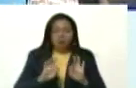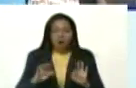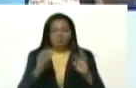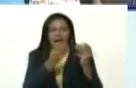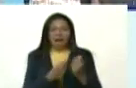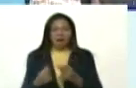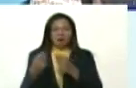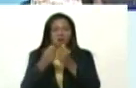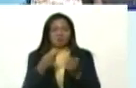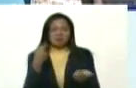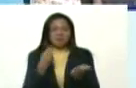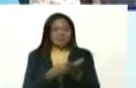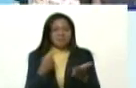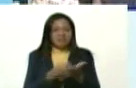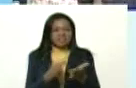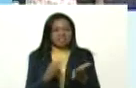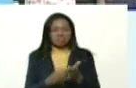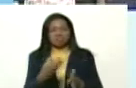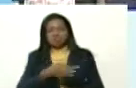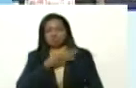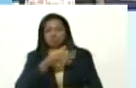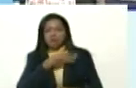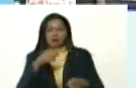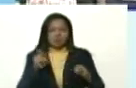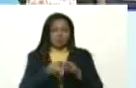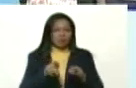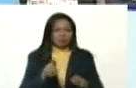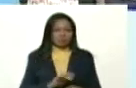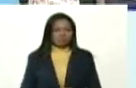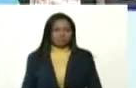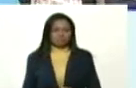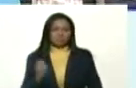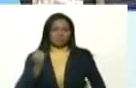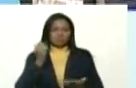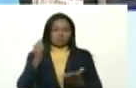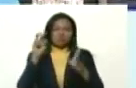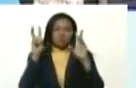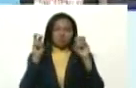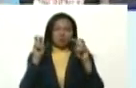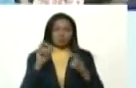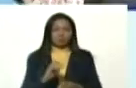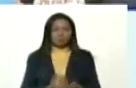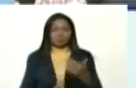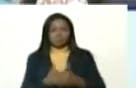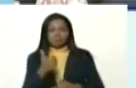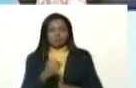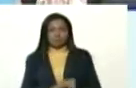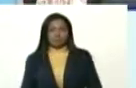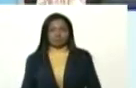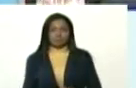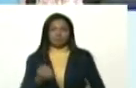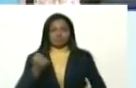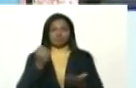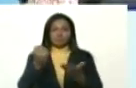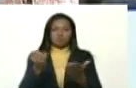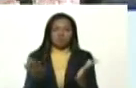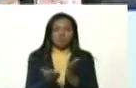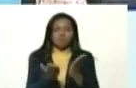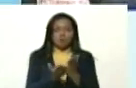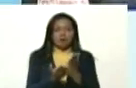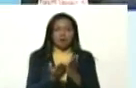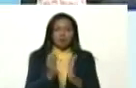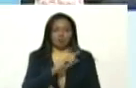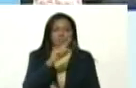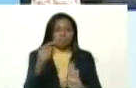una financiación social, un bono nuevo, extra, el bono de escolaridad